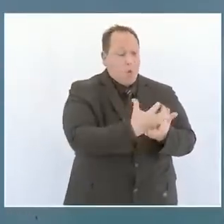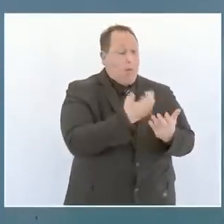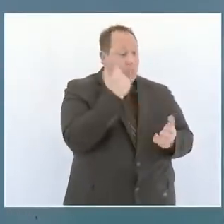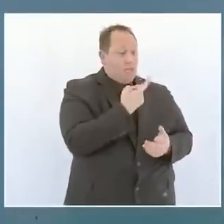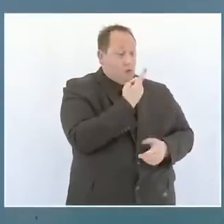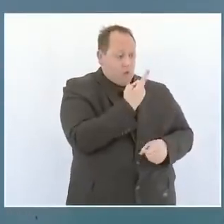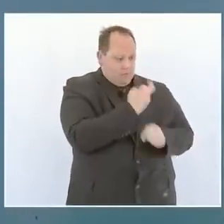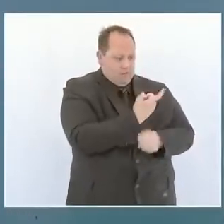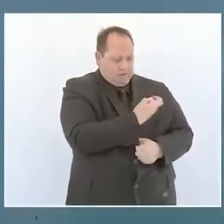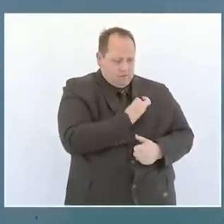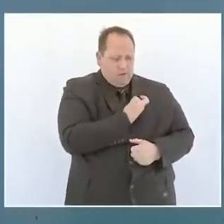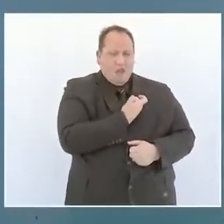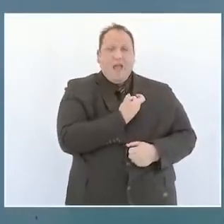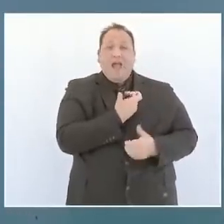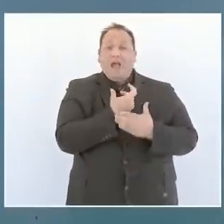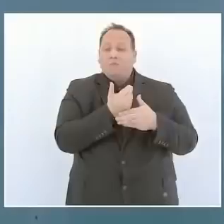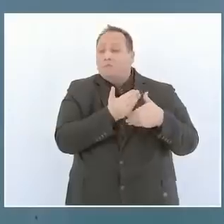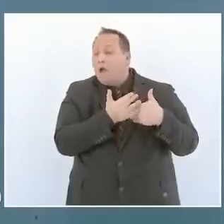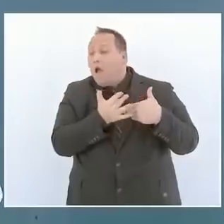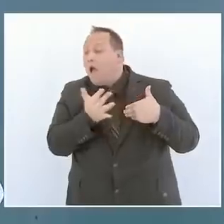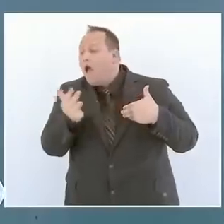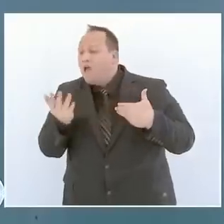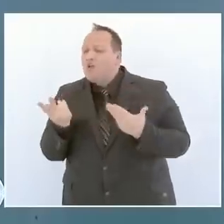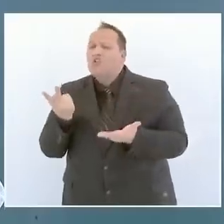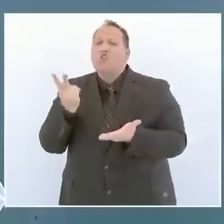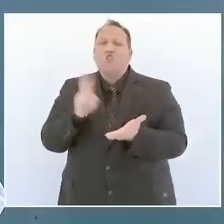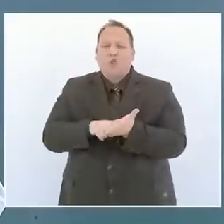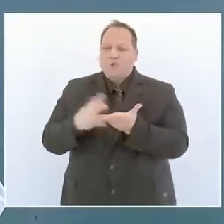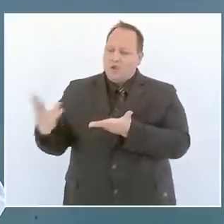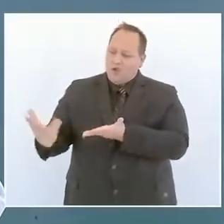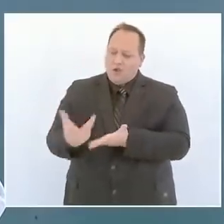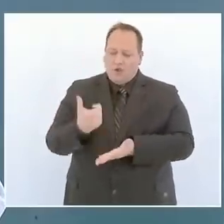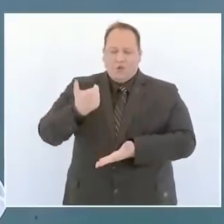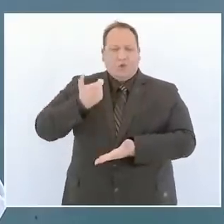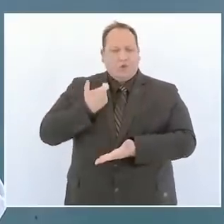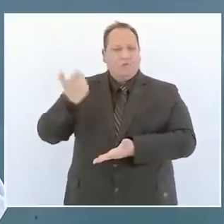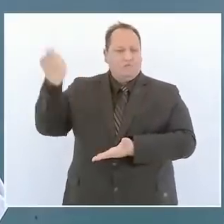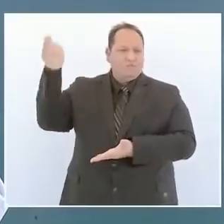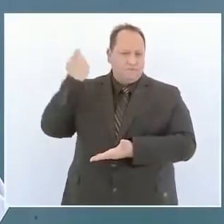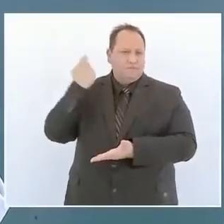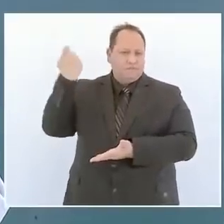doble de lo que reciben en la actualidad.